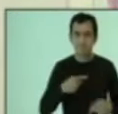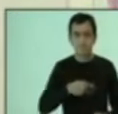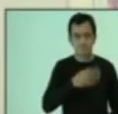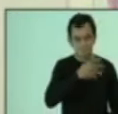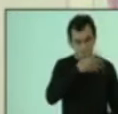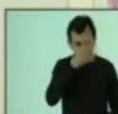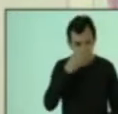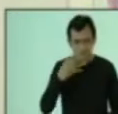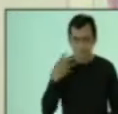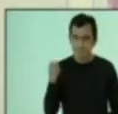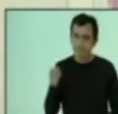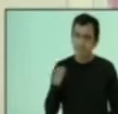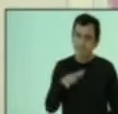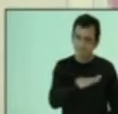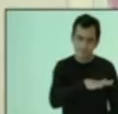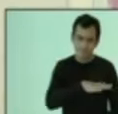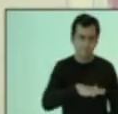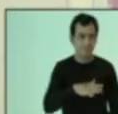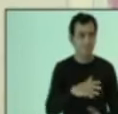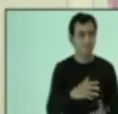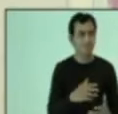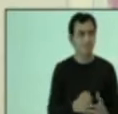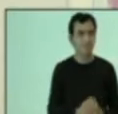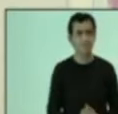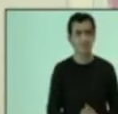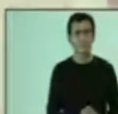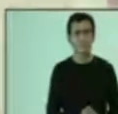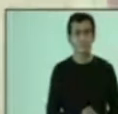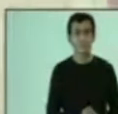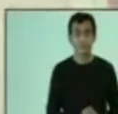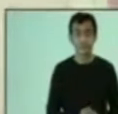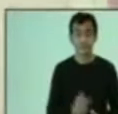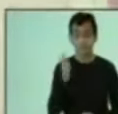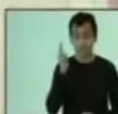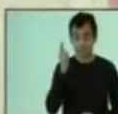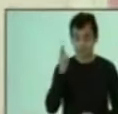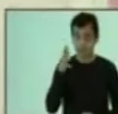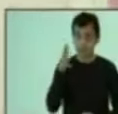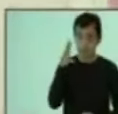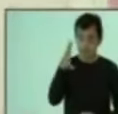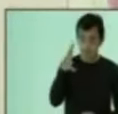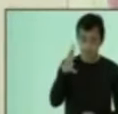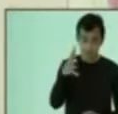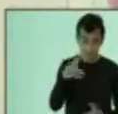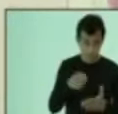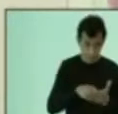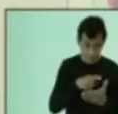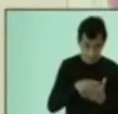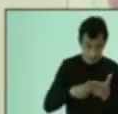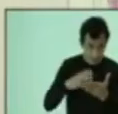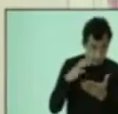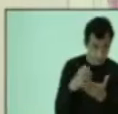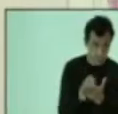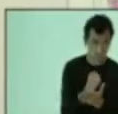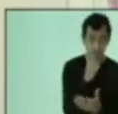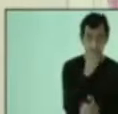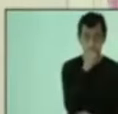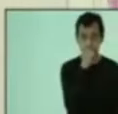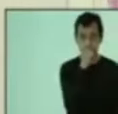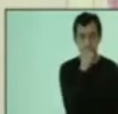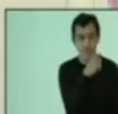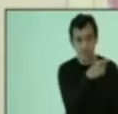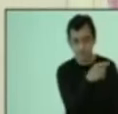nuestros paisanos coaxintecos. Si llegamos a ganar estas elecciones, la